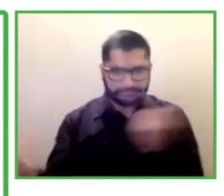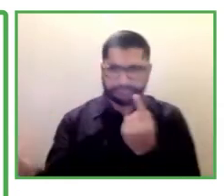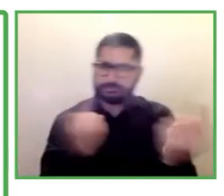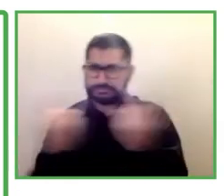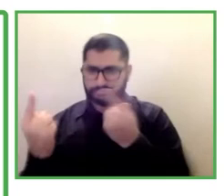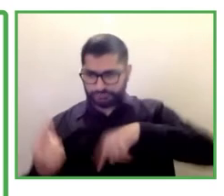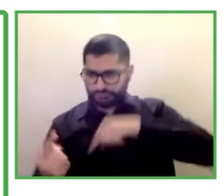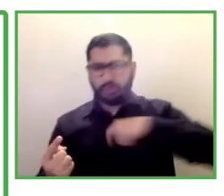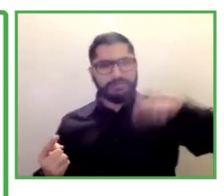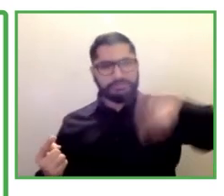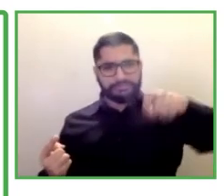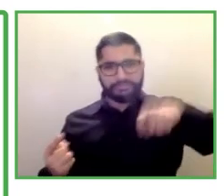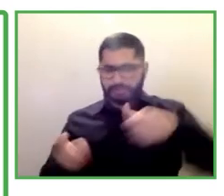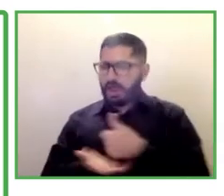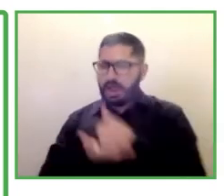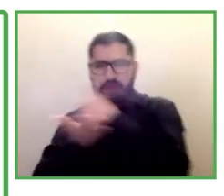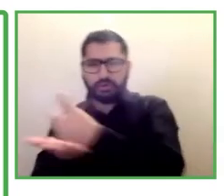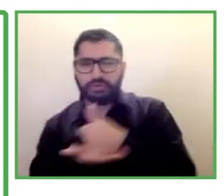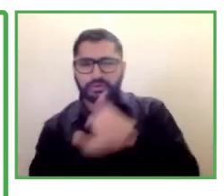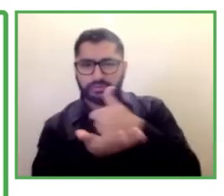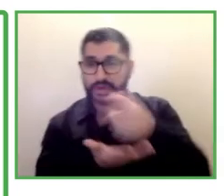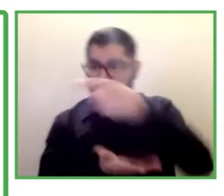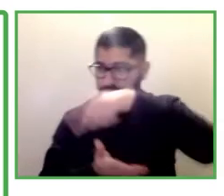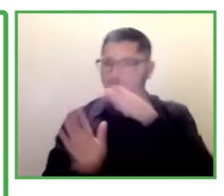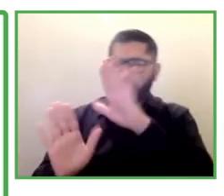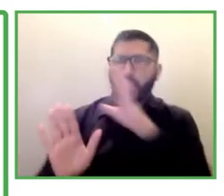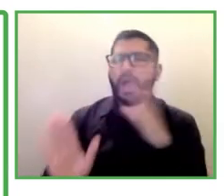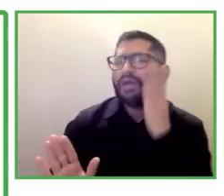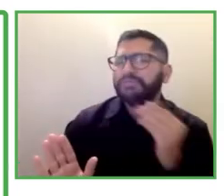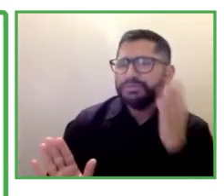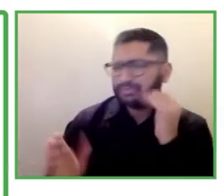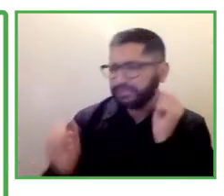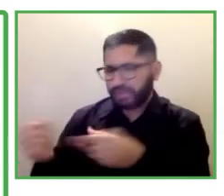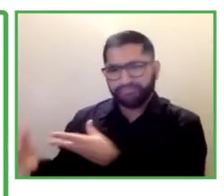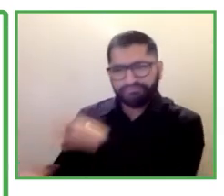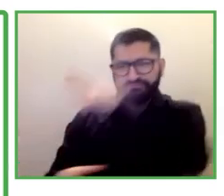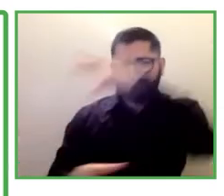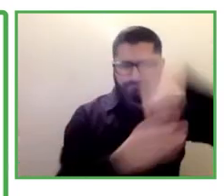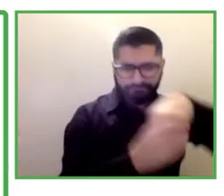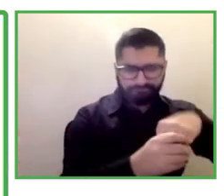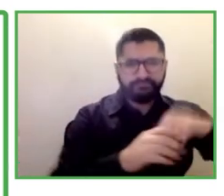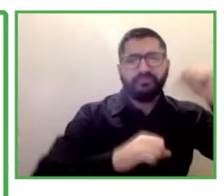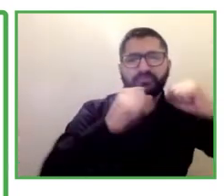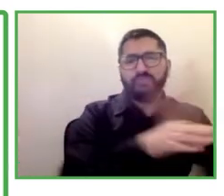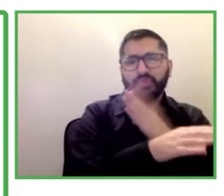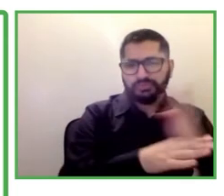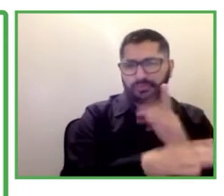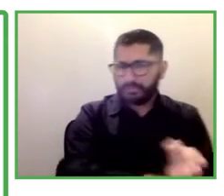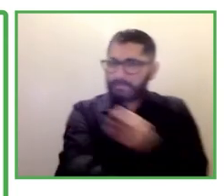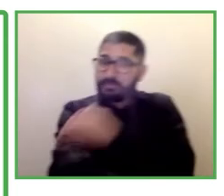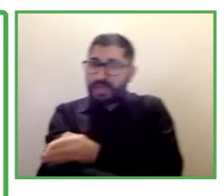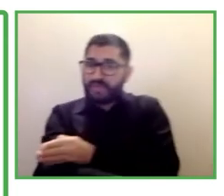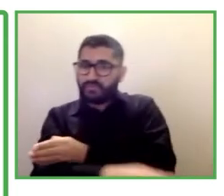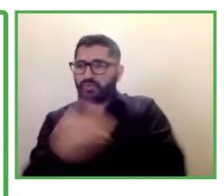mundo laboral antes de salir de la universidad. Y obviamente también queremos ayudar